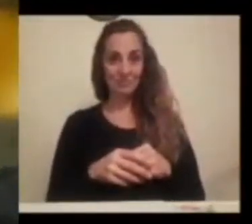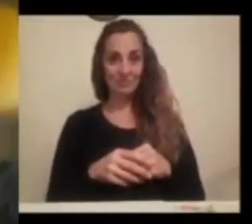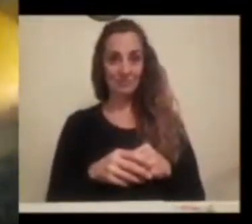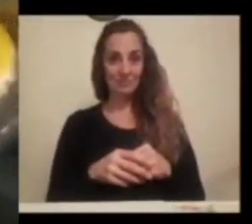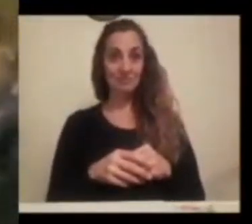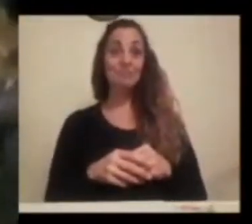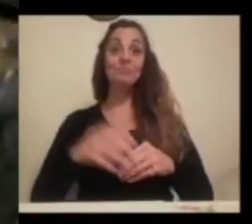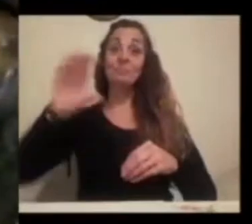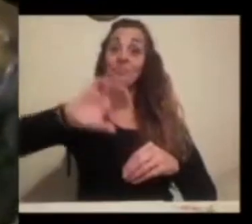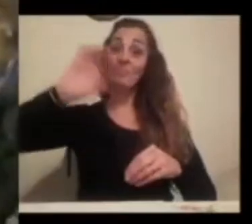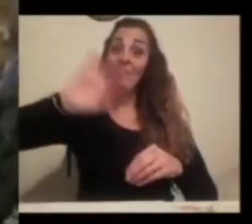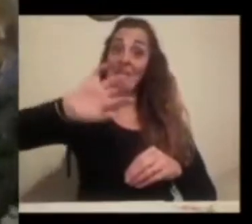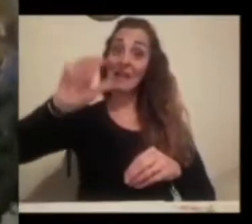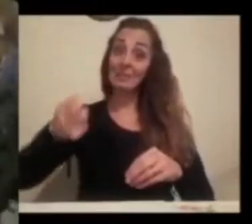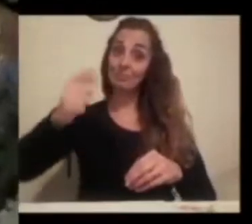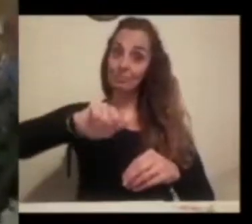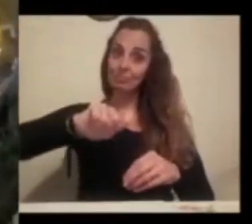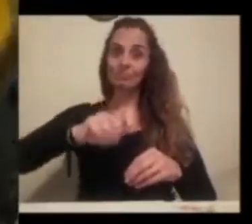la sal,